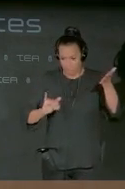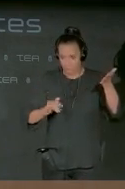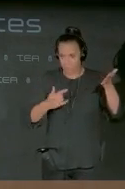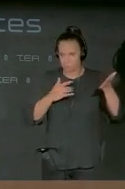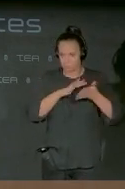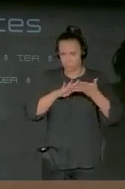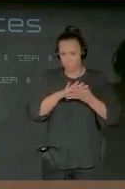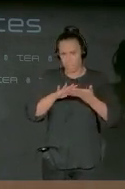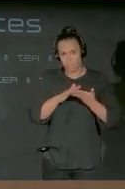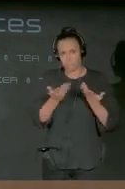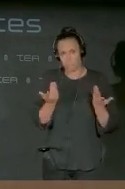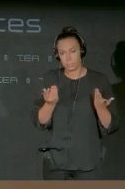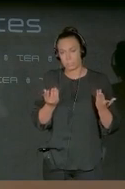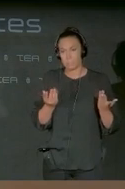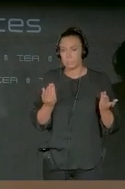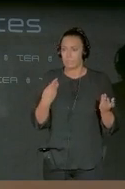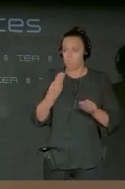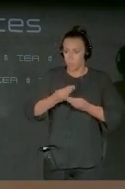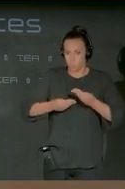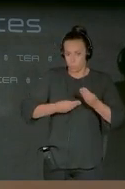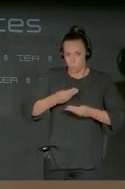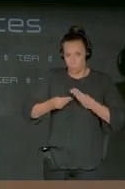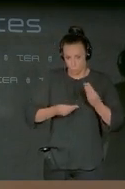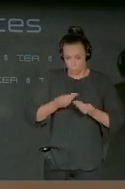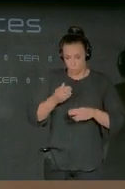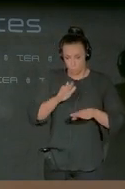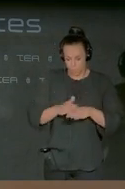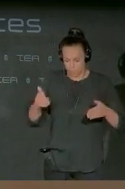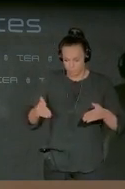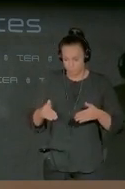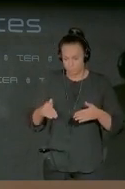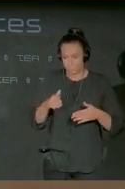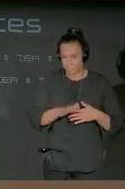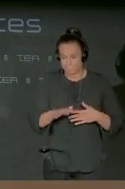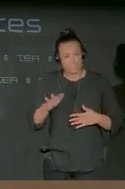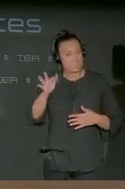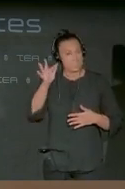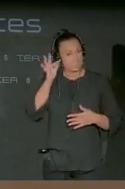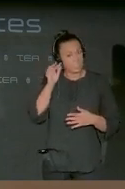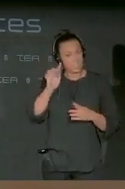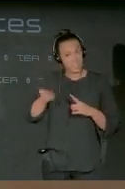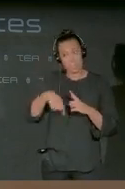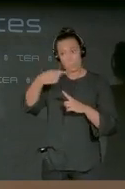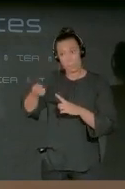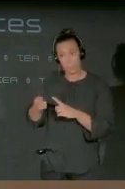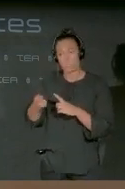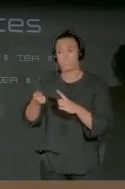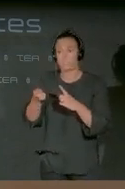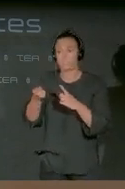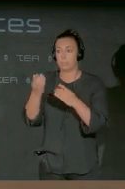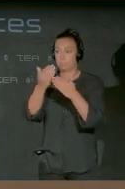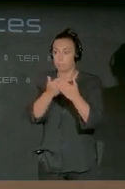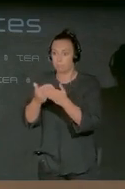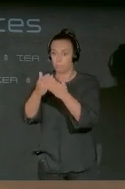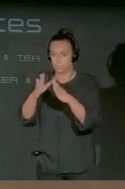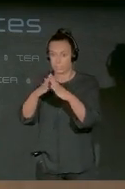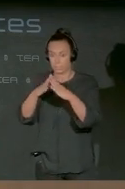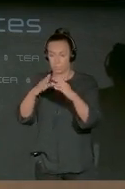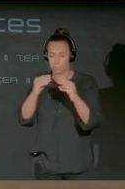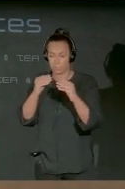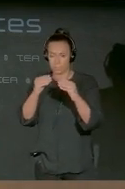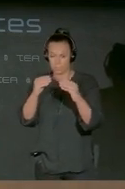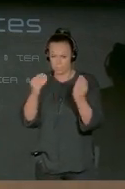consumo moderado de videojuegos por parte de las niñas y su influencia posterior en la elección de carreras STEM. Ya se sabe la brecha de género que